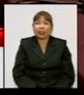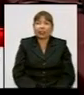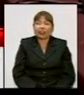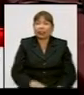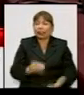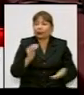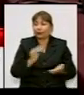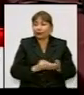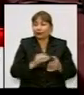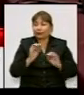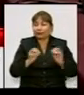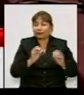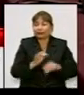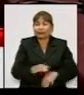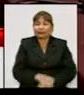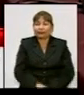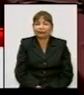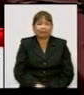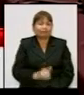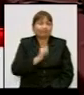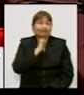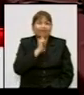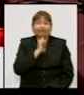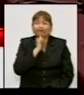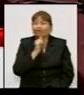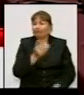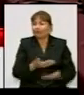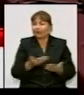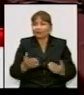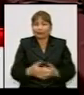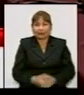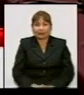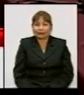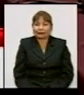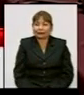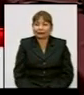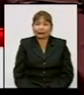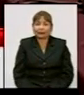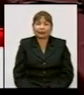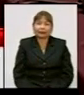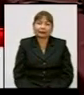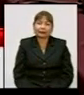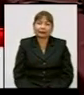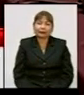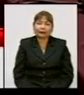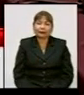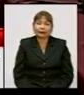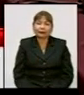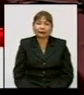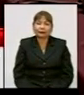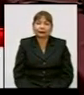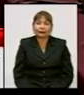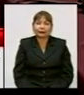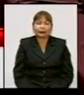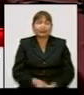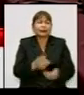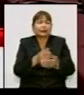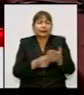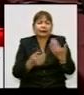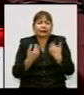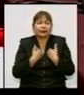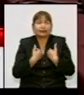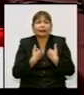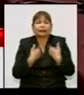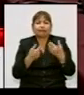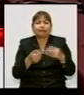del convenio de Budapest, nos falta para el tema de sanción internacional. Siguiente, por favor. ¿Qué cosas tenemos pendiente desde este